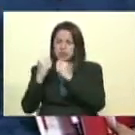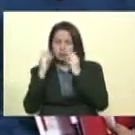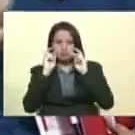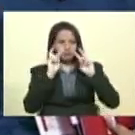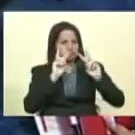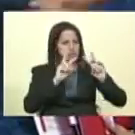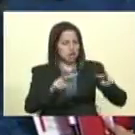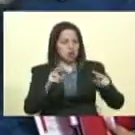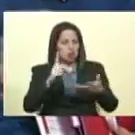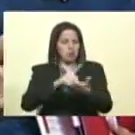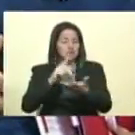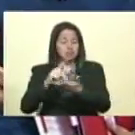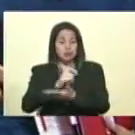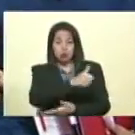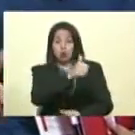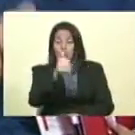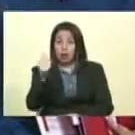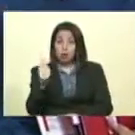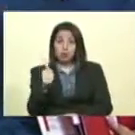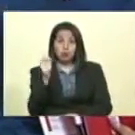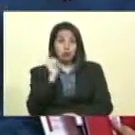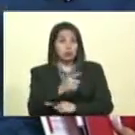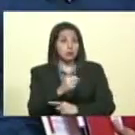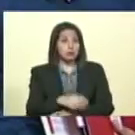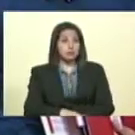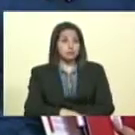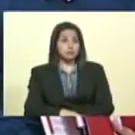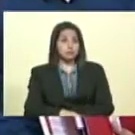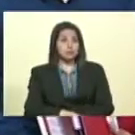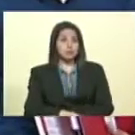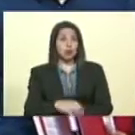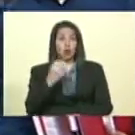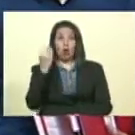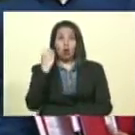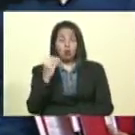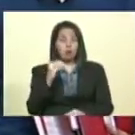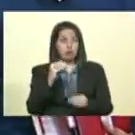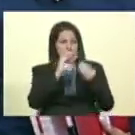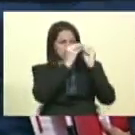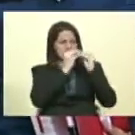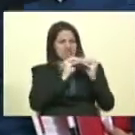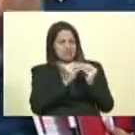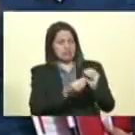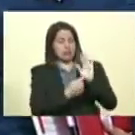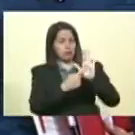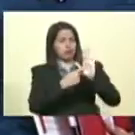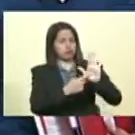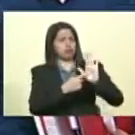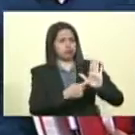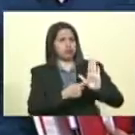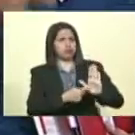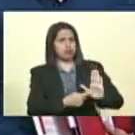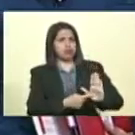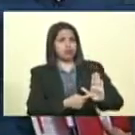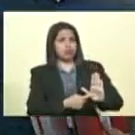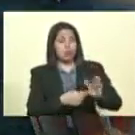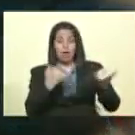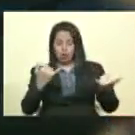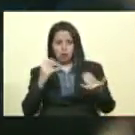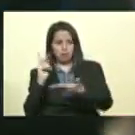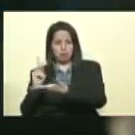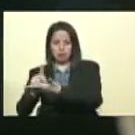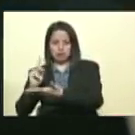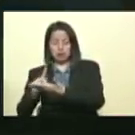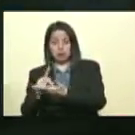la participación colectiva de los trabajadores. Es decir, pasar de la estructura representativa sindical a la estructura participativa